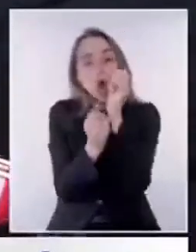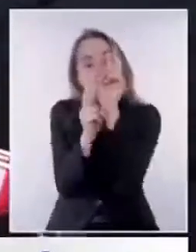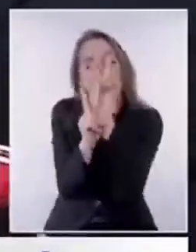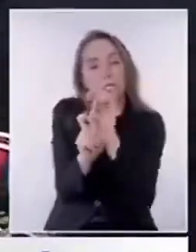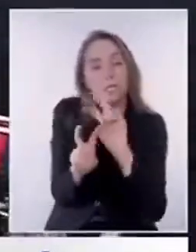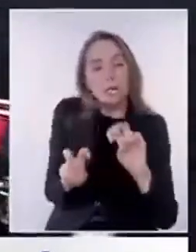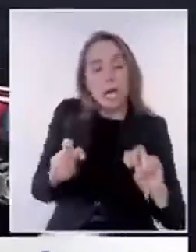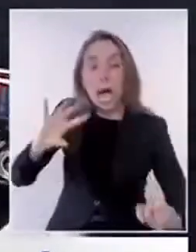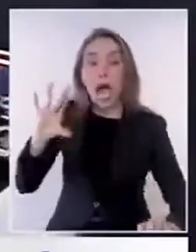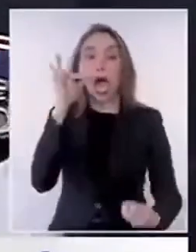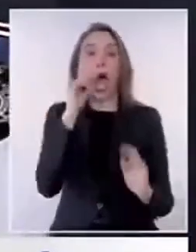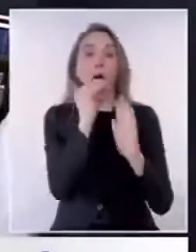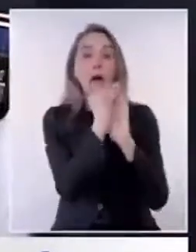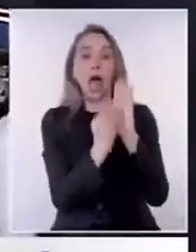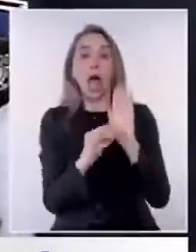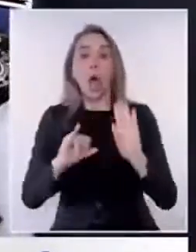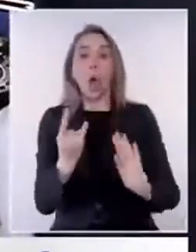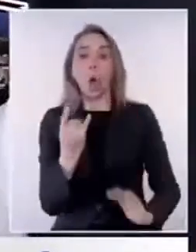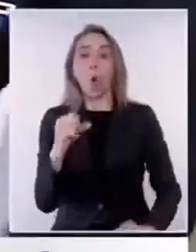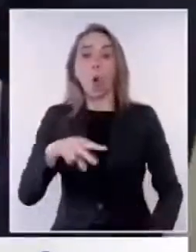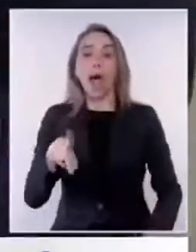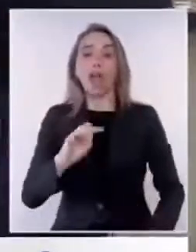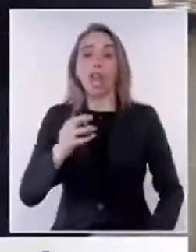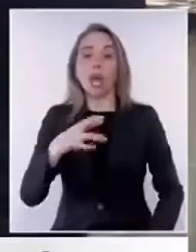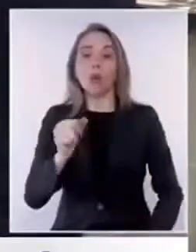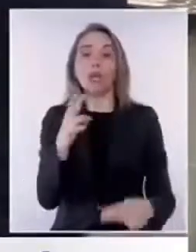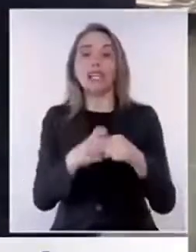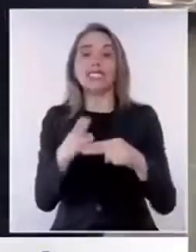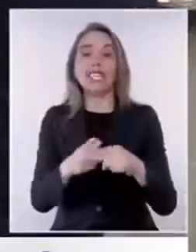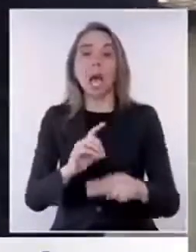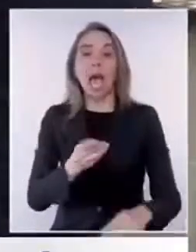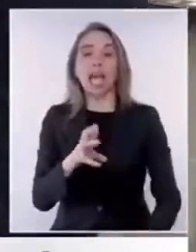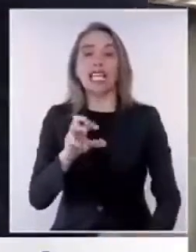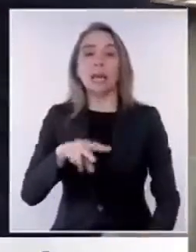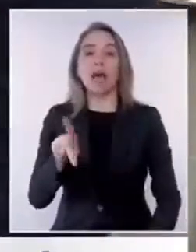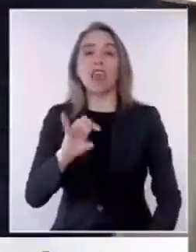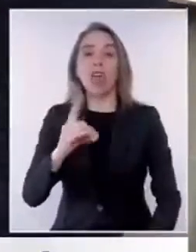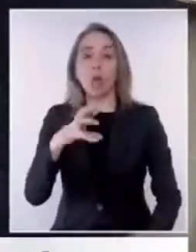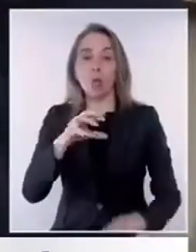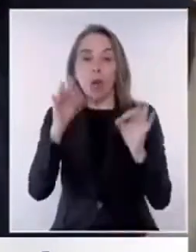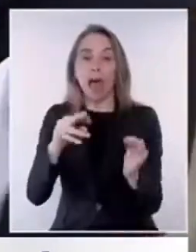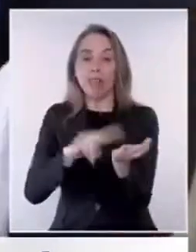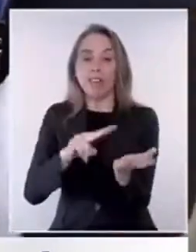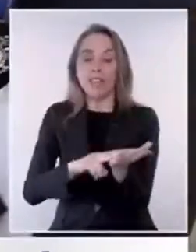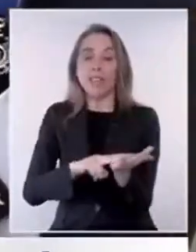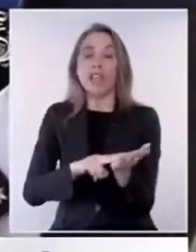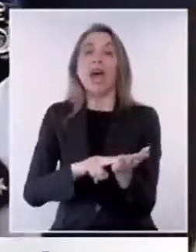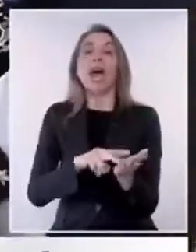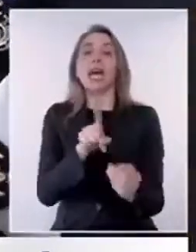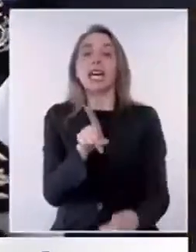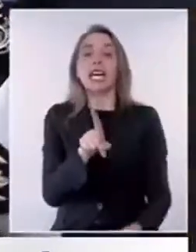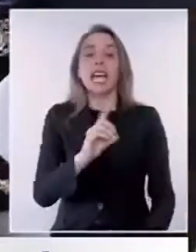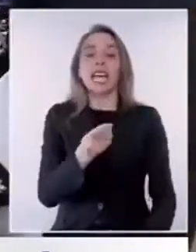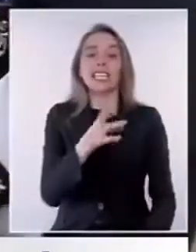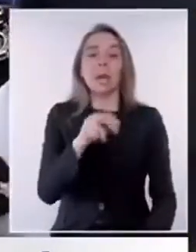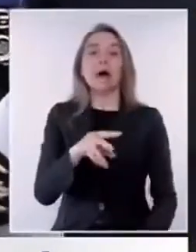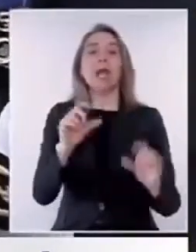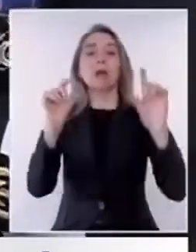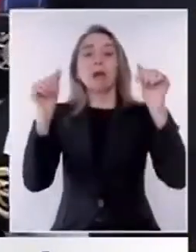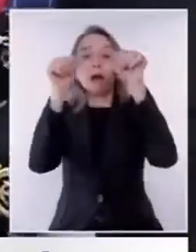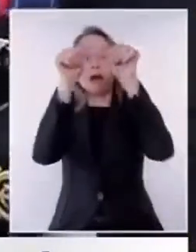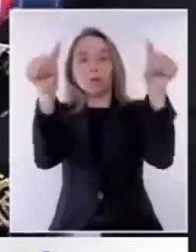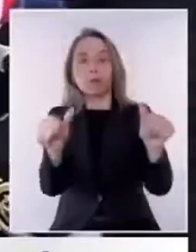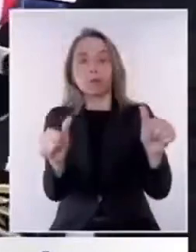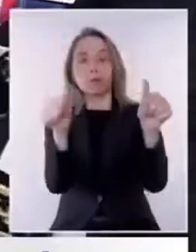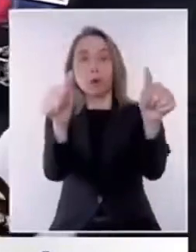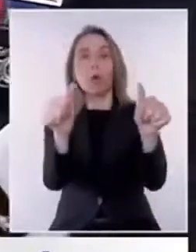investigación, logramos determinar de que Juan Segura finalmente se llamaba Germán Segura originalmente. Es Germán Juan. Lamentablemente la placa es